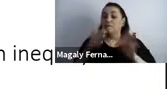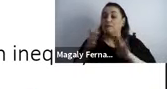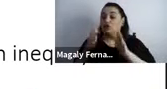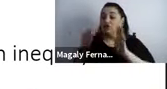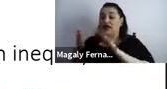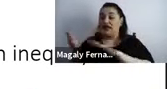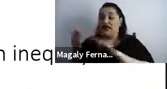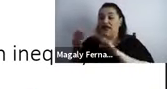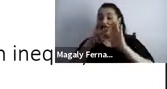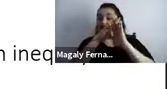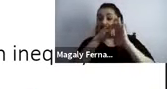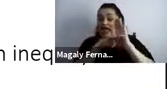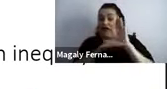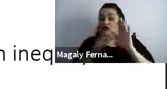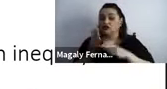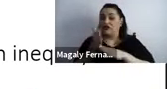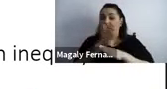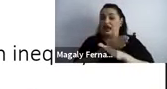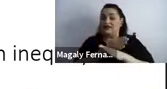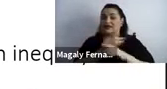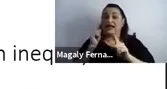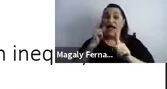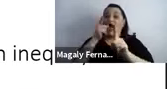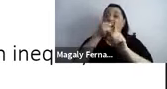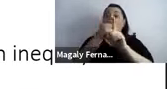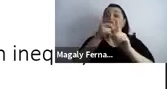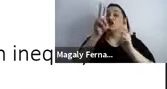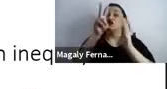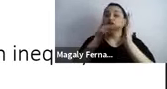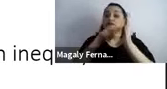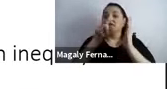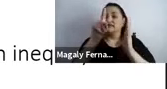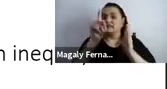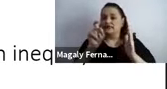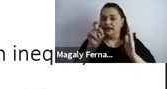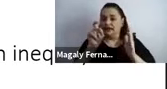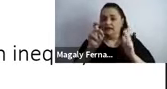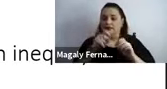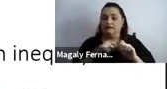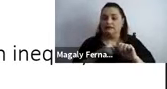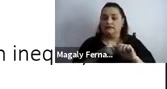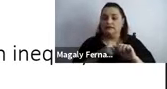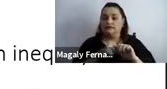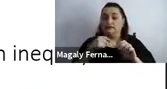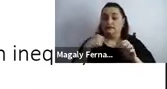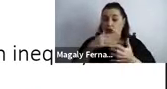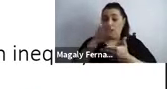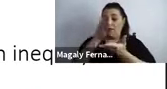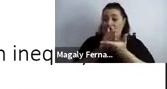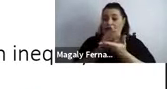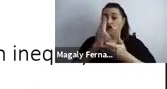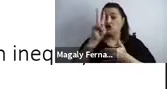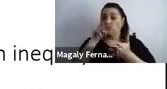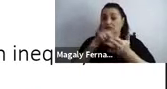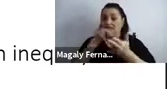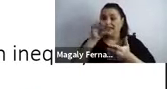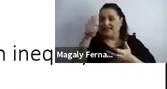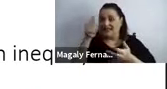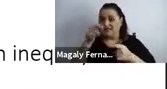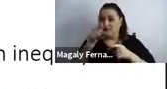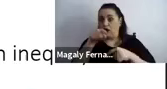según datos previos hasta el 2100. Pero la voy a parar en el 2010 para que